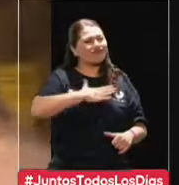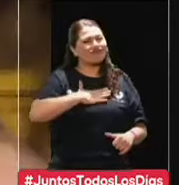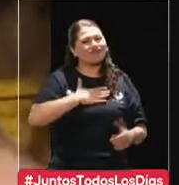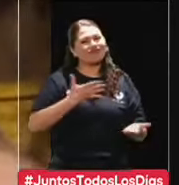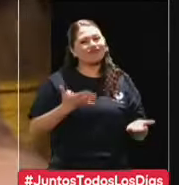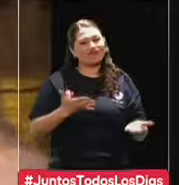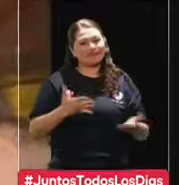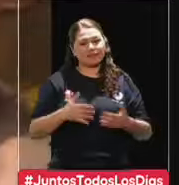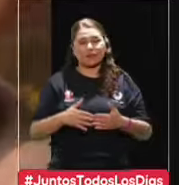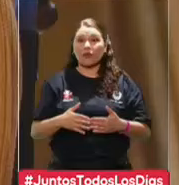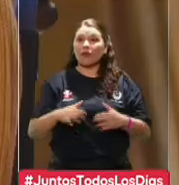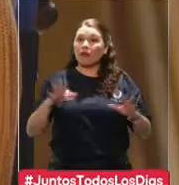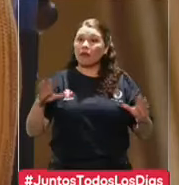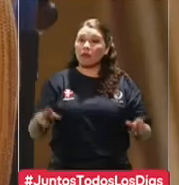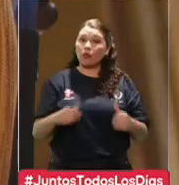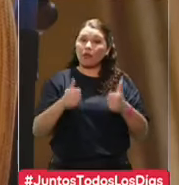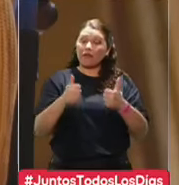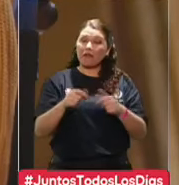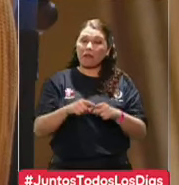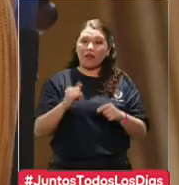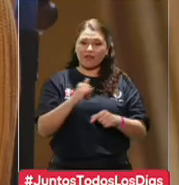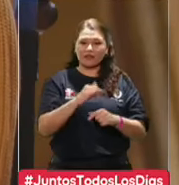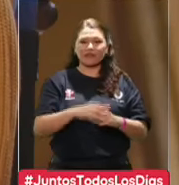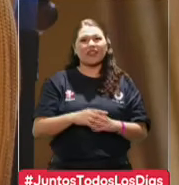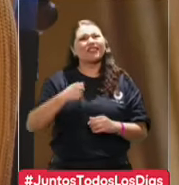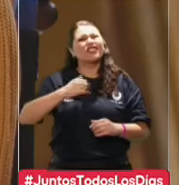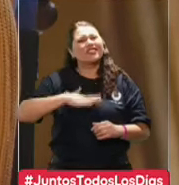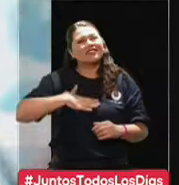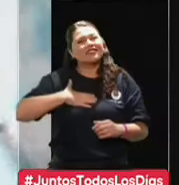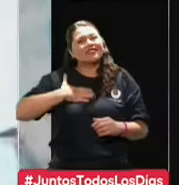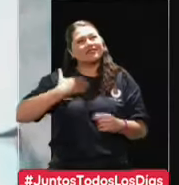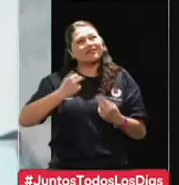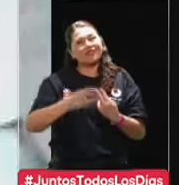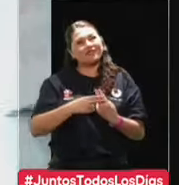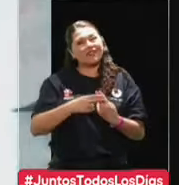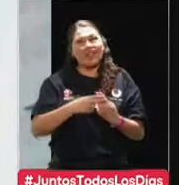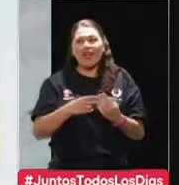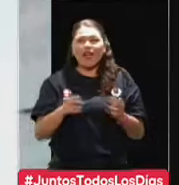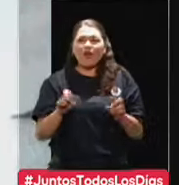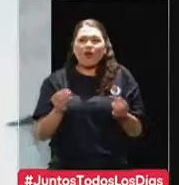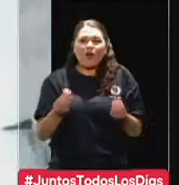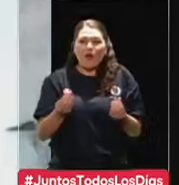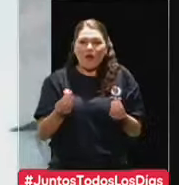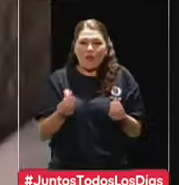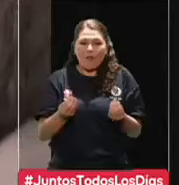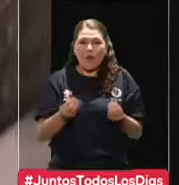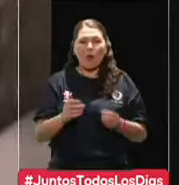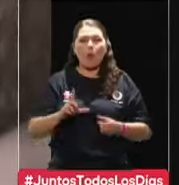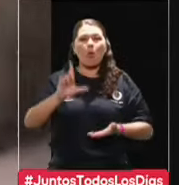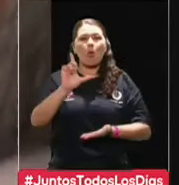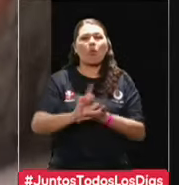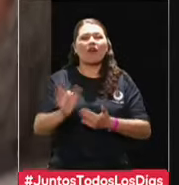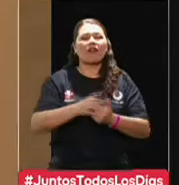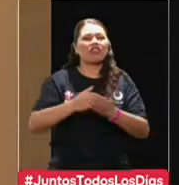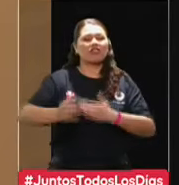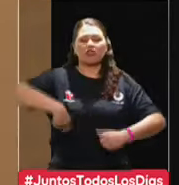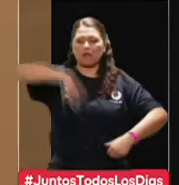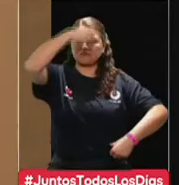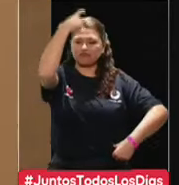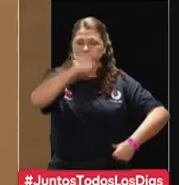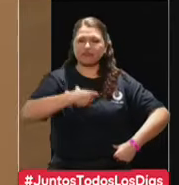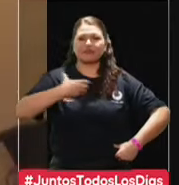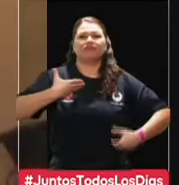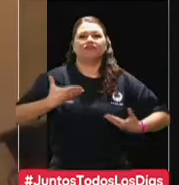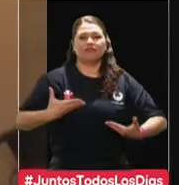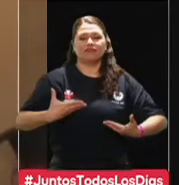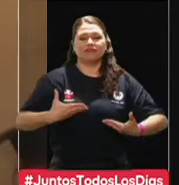Bien, como un avioncito. Siempre he sentido que la Teletón es como el lugar en donde puedo ser yo. Vamos a poner la rodillita